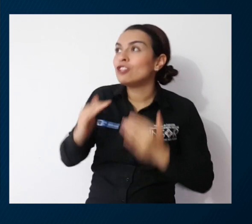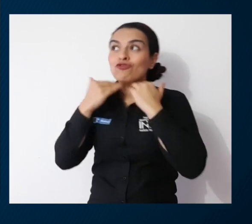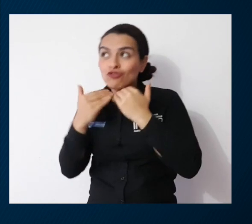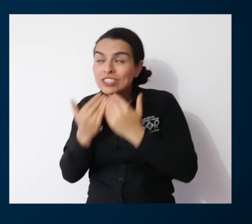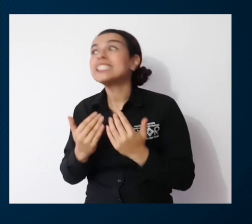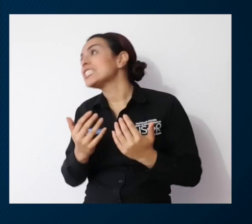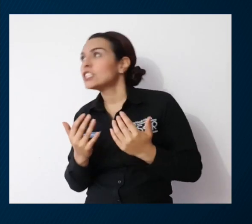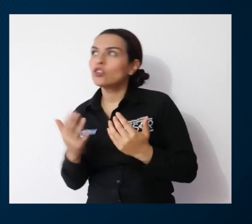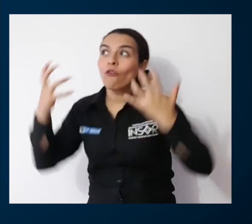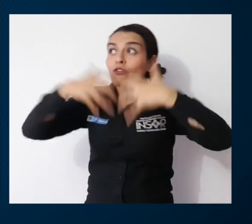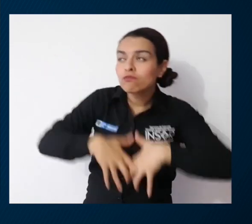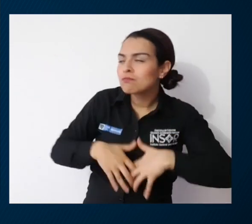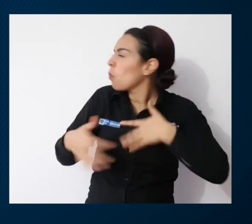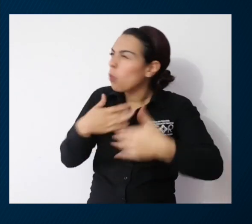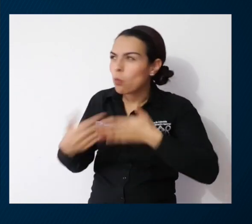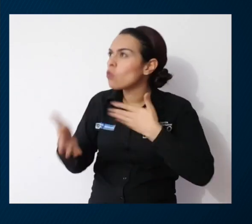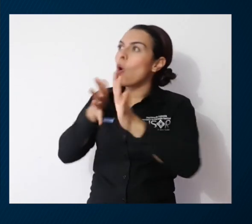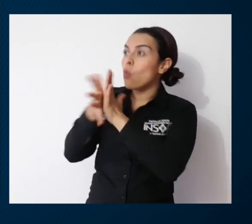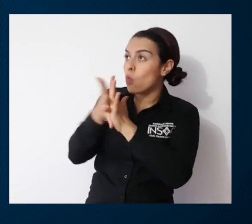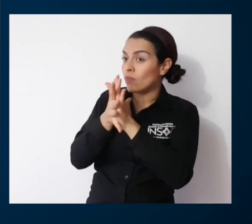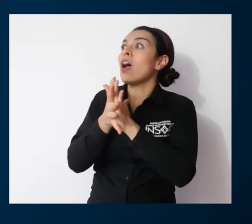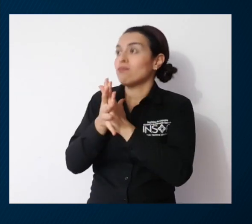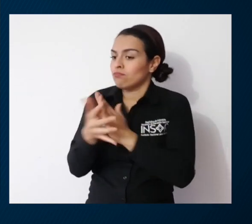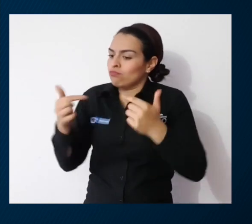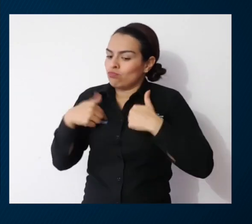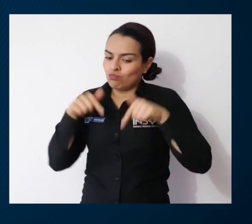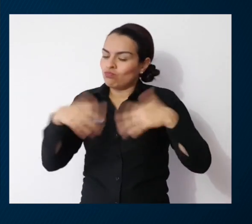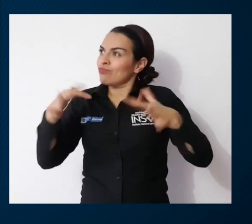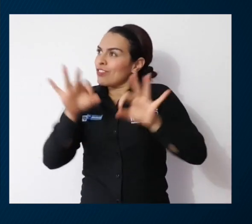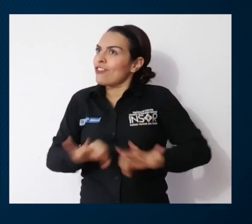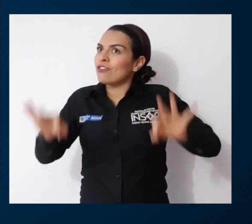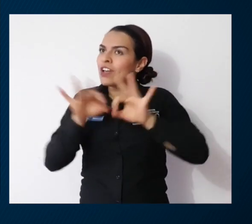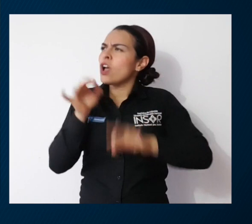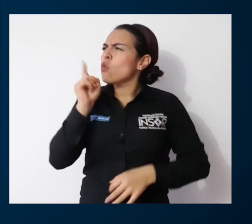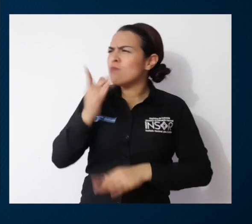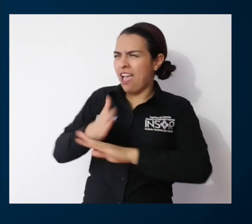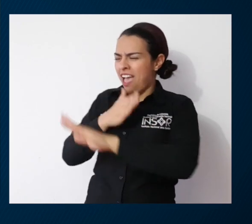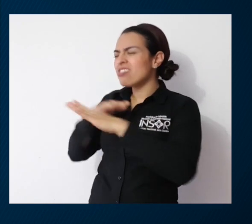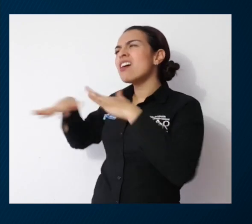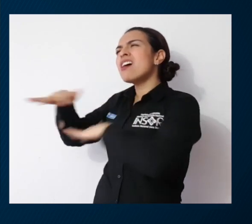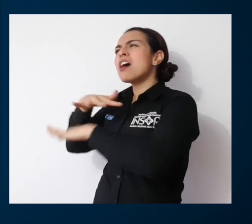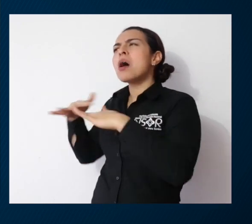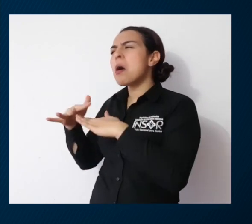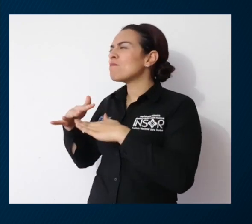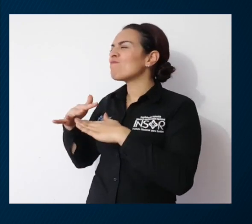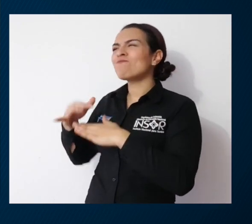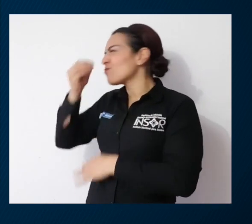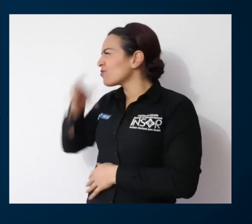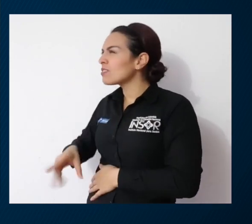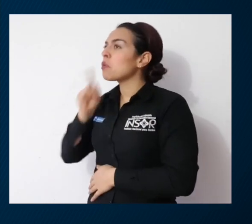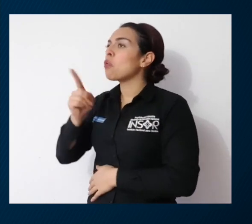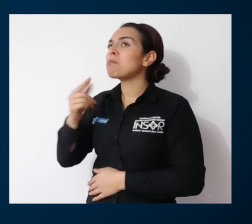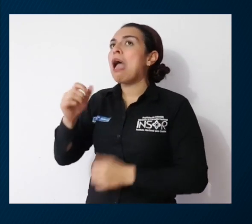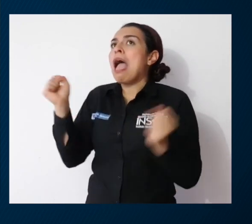Yo te lo retroalimento. Tiene un valor fundamental que en lo que llamábamos normalidad no funcionaba porque sentíamos miedo de ser señalados, de